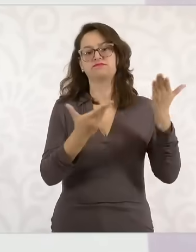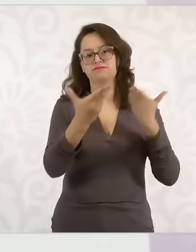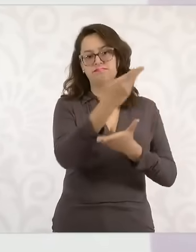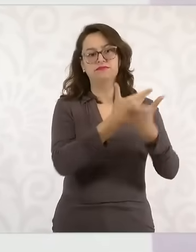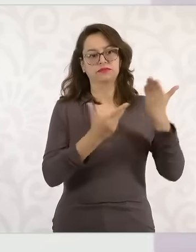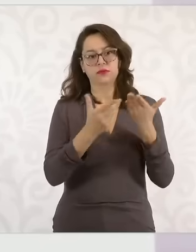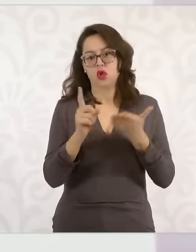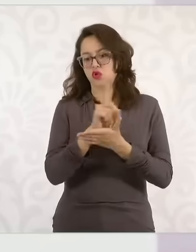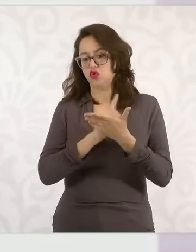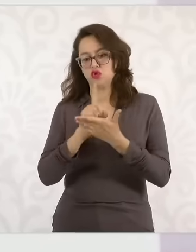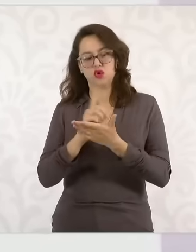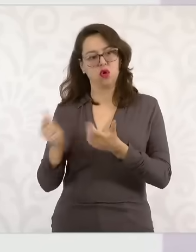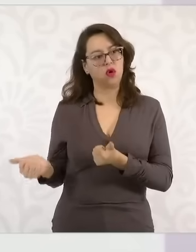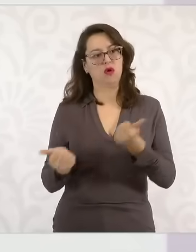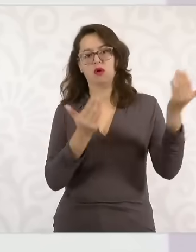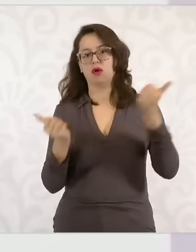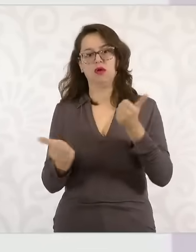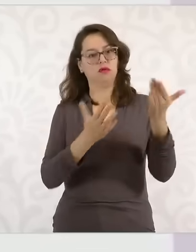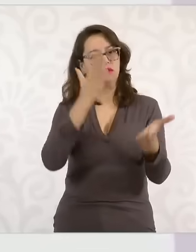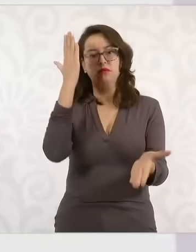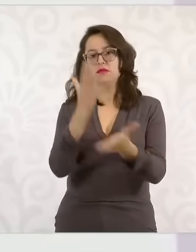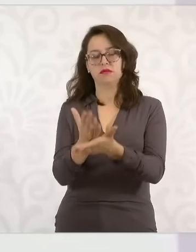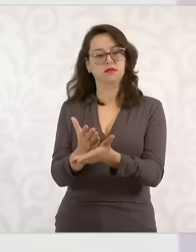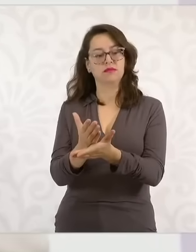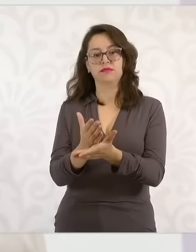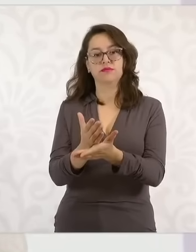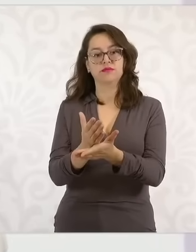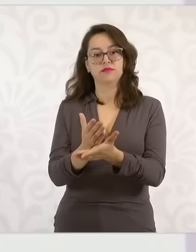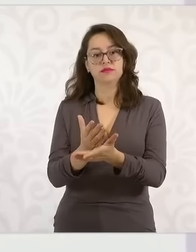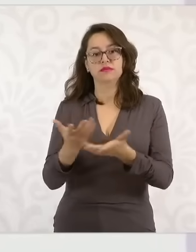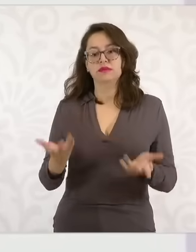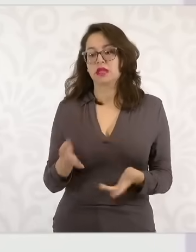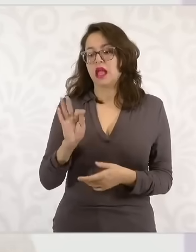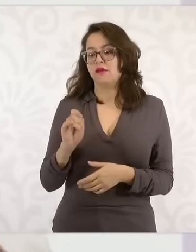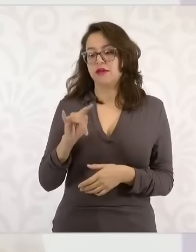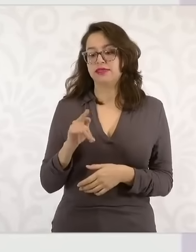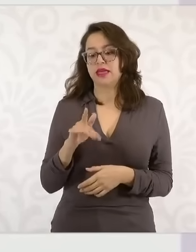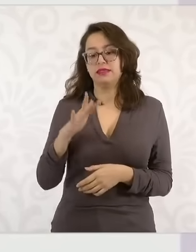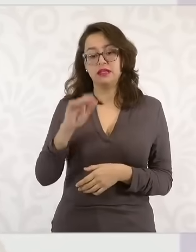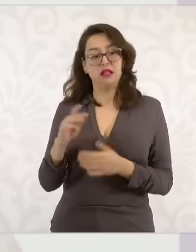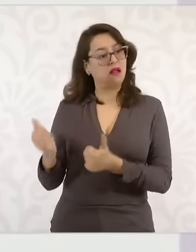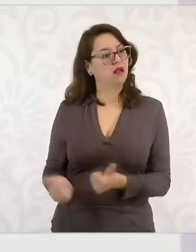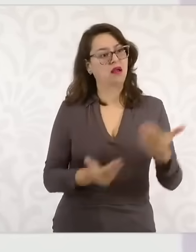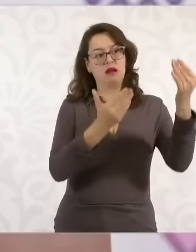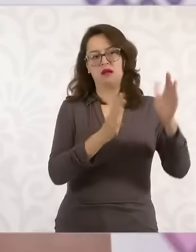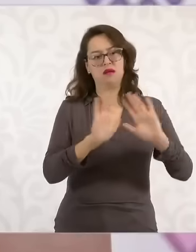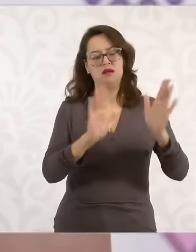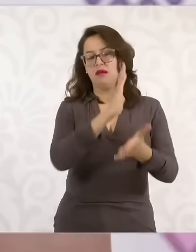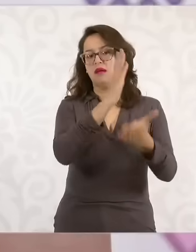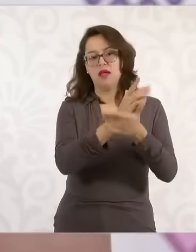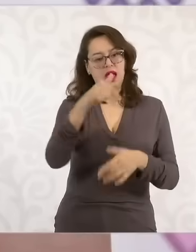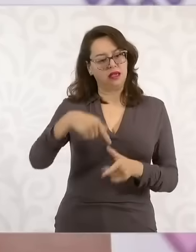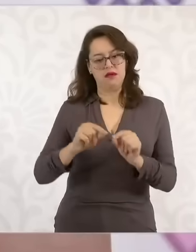lleguen drogas a Estados Unidos, porque no queremos que llegue fentanilo ni a los jóvenes de Estados Unidos, ni a los de México, ni a ningún